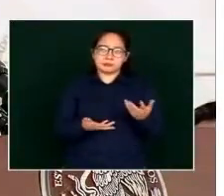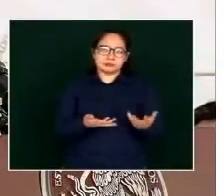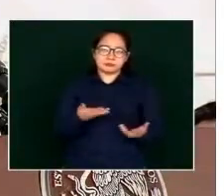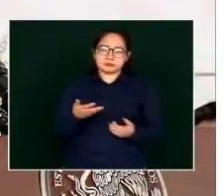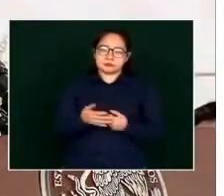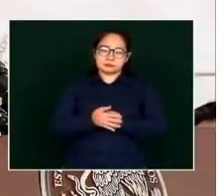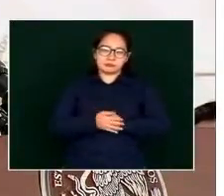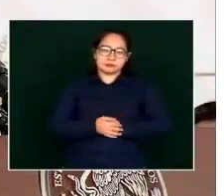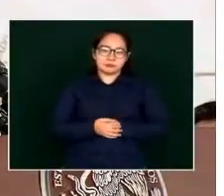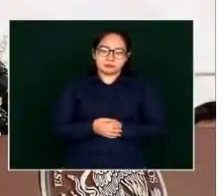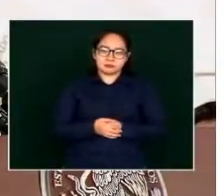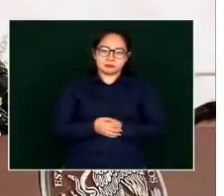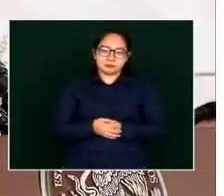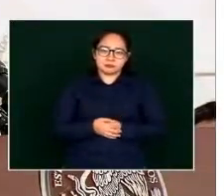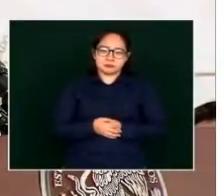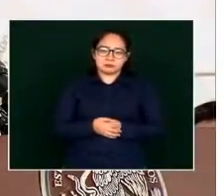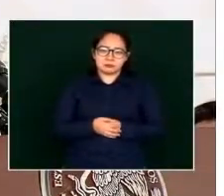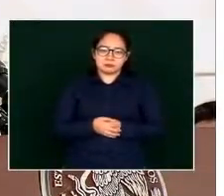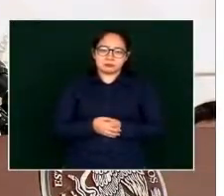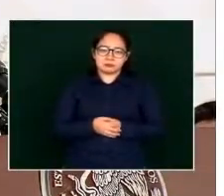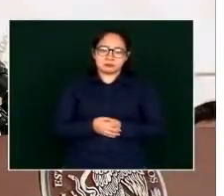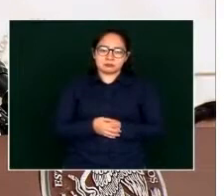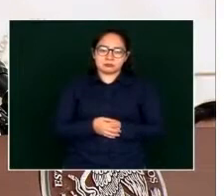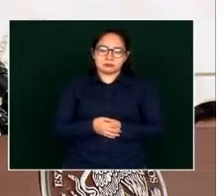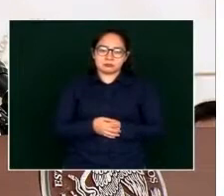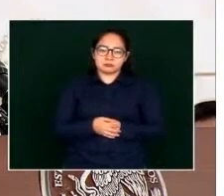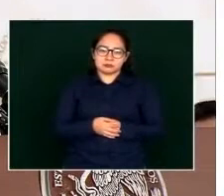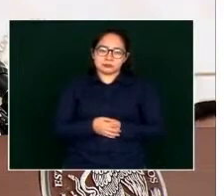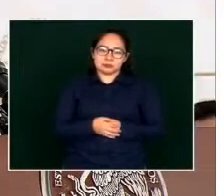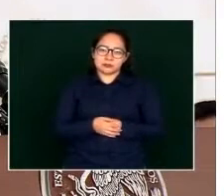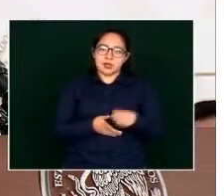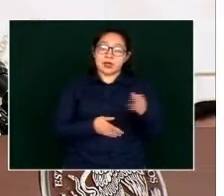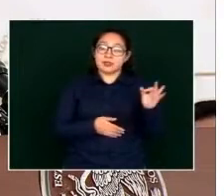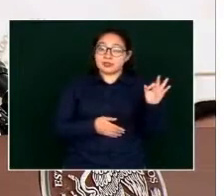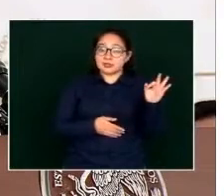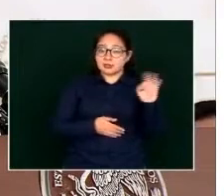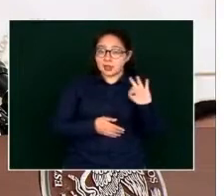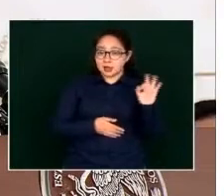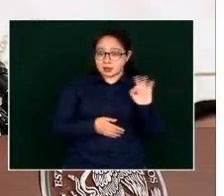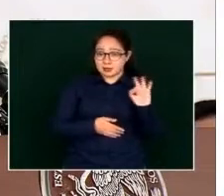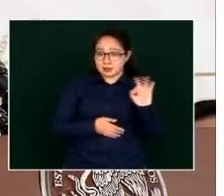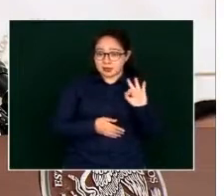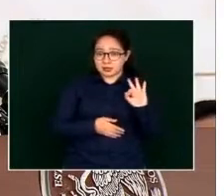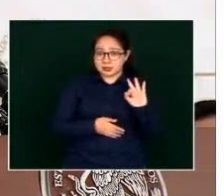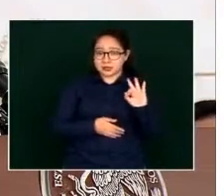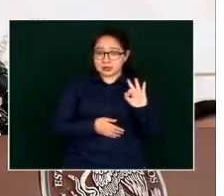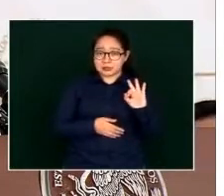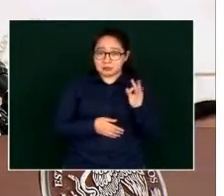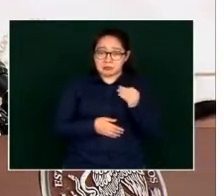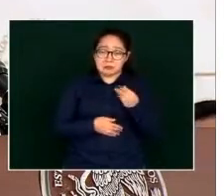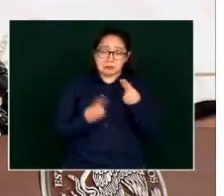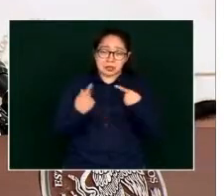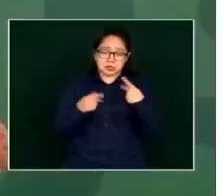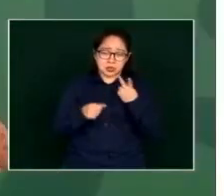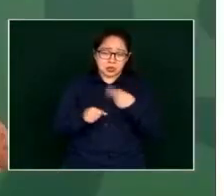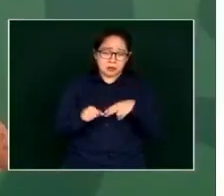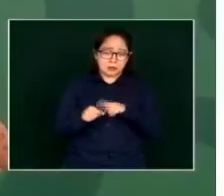Aeropuerto Internacional Felipe Ángeles, horas antes de su inauguración, y que la reunión de seguridad se llevará a cabo también en